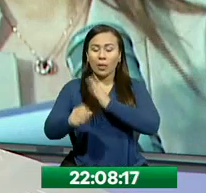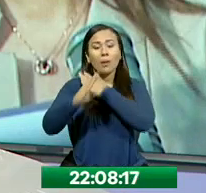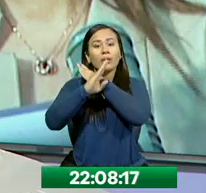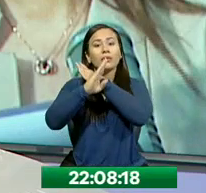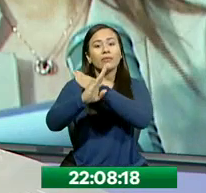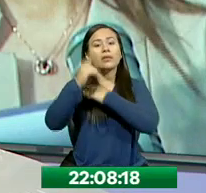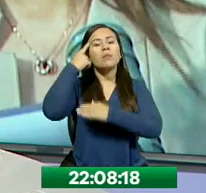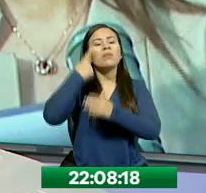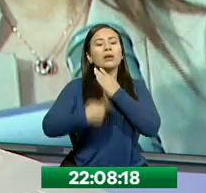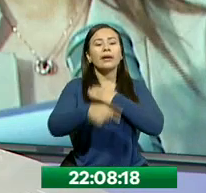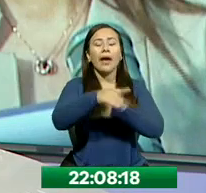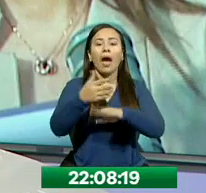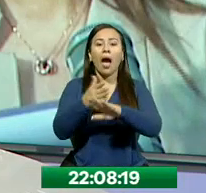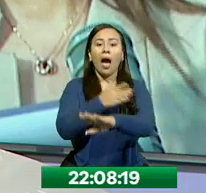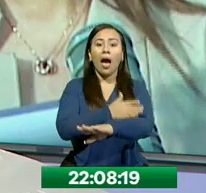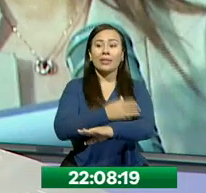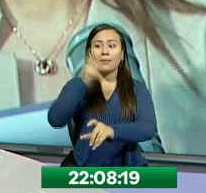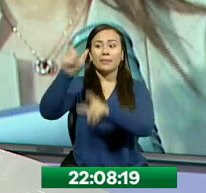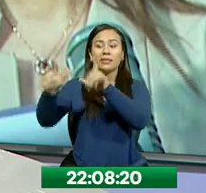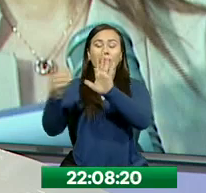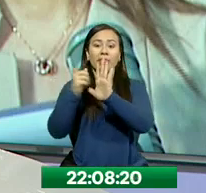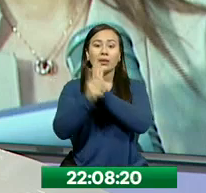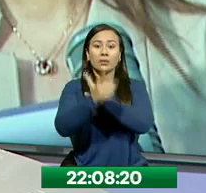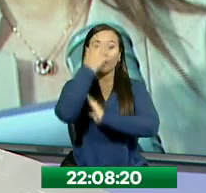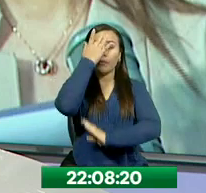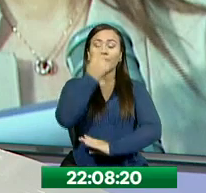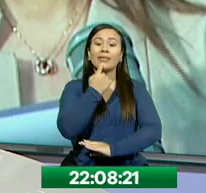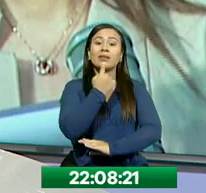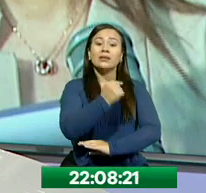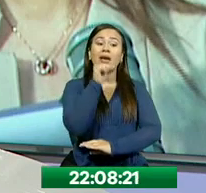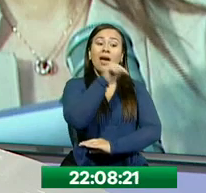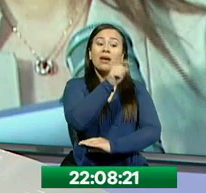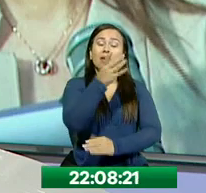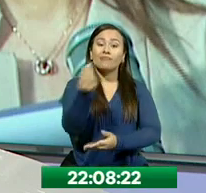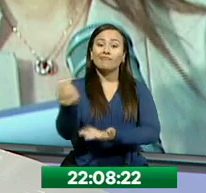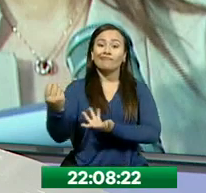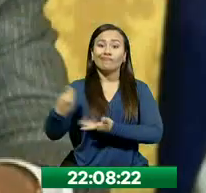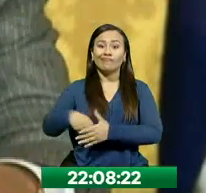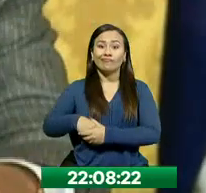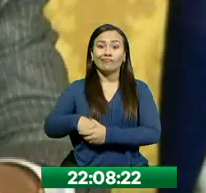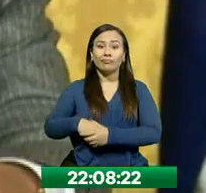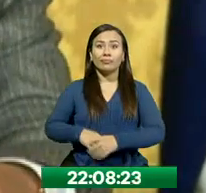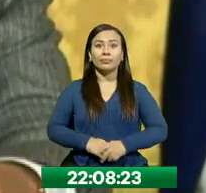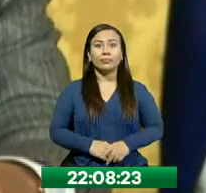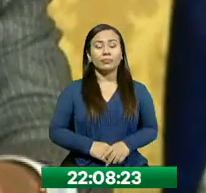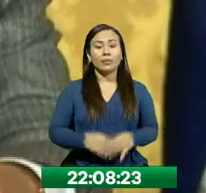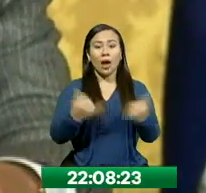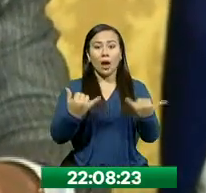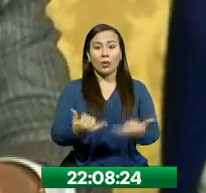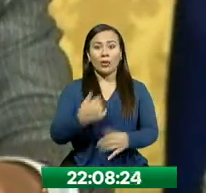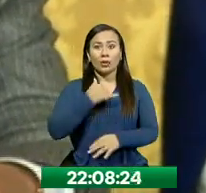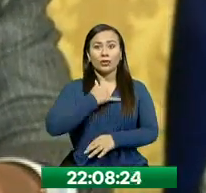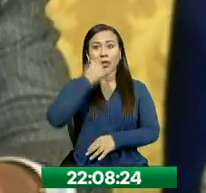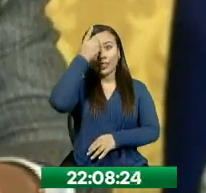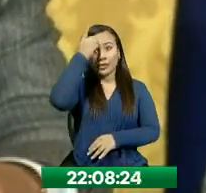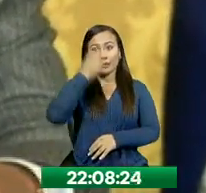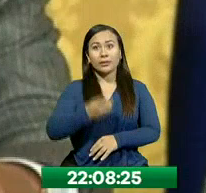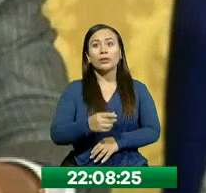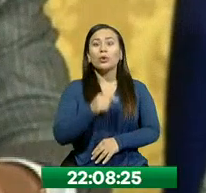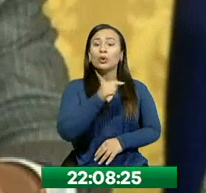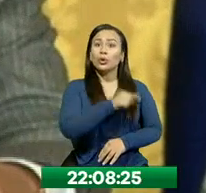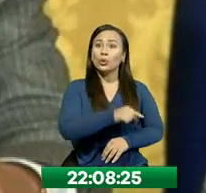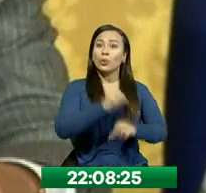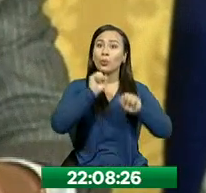contra por el presunto cobro de diezmos durante su época de asambleísta. He decidido liberar de